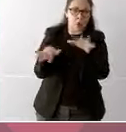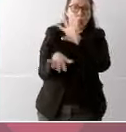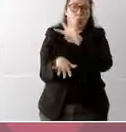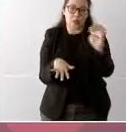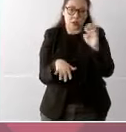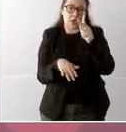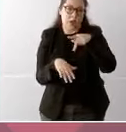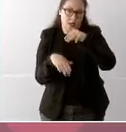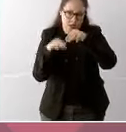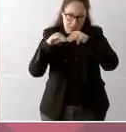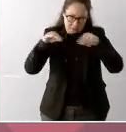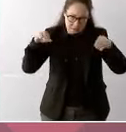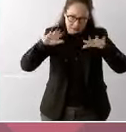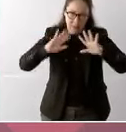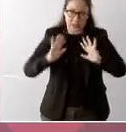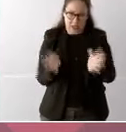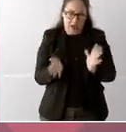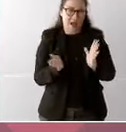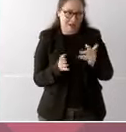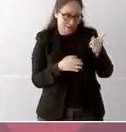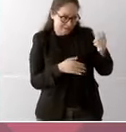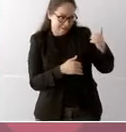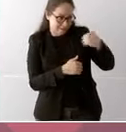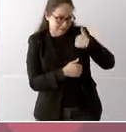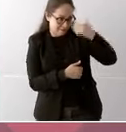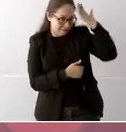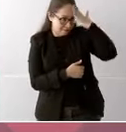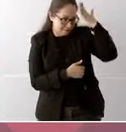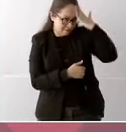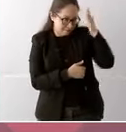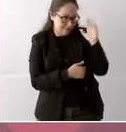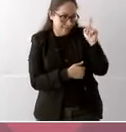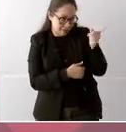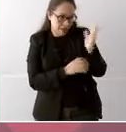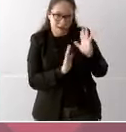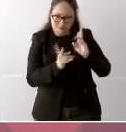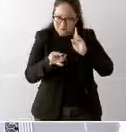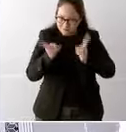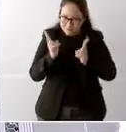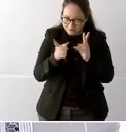Ya el almirante habló de eso,